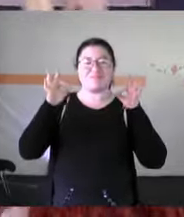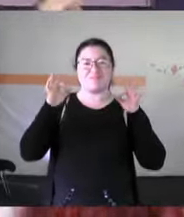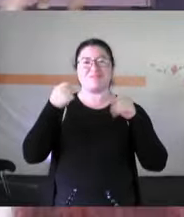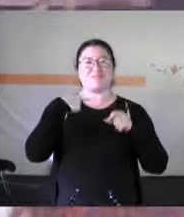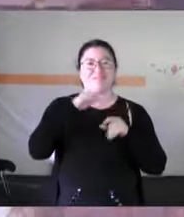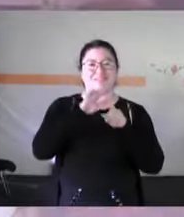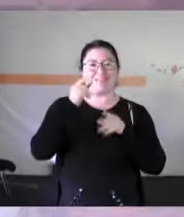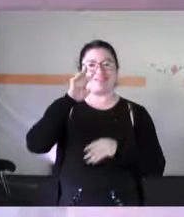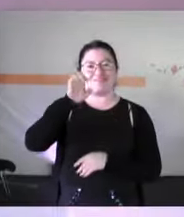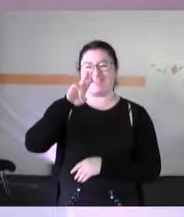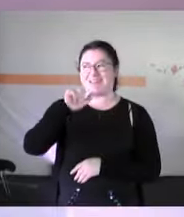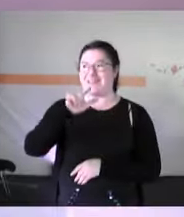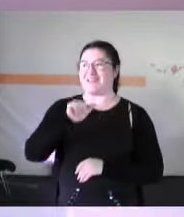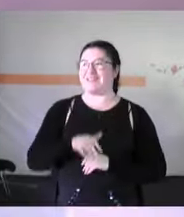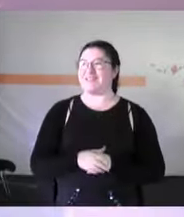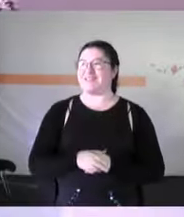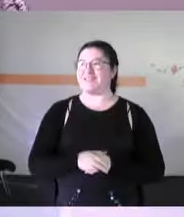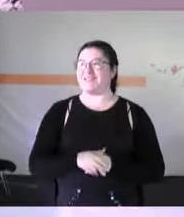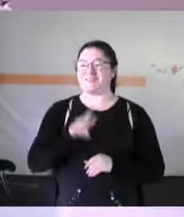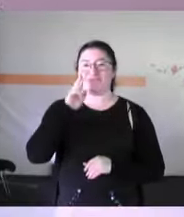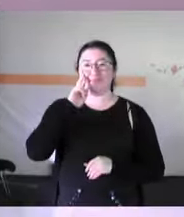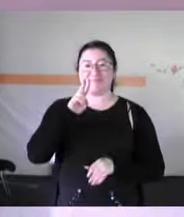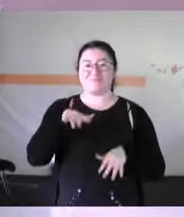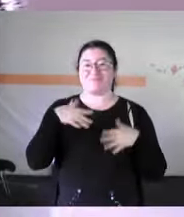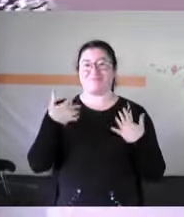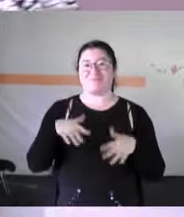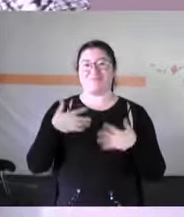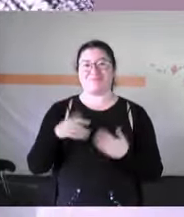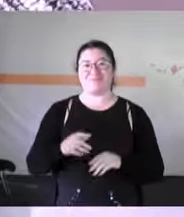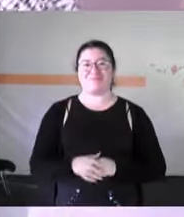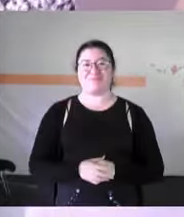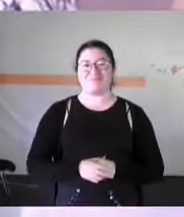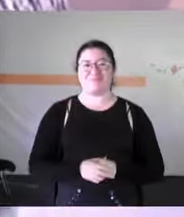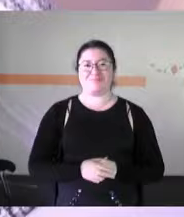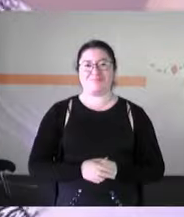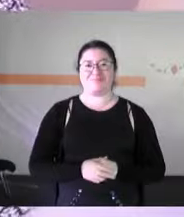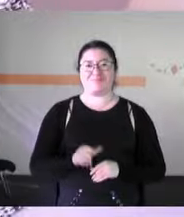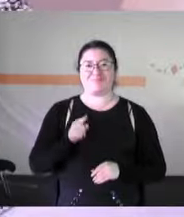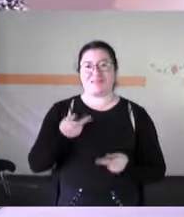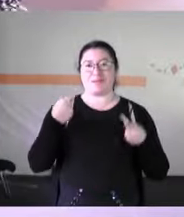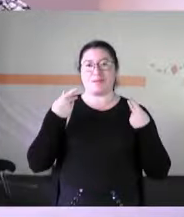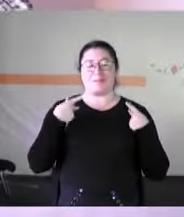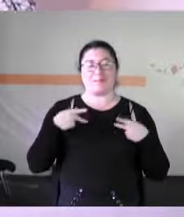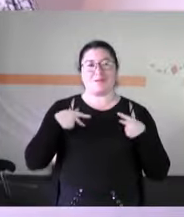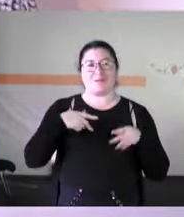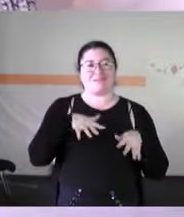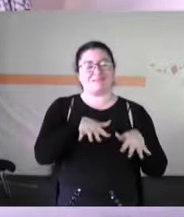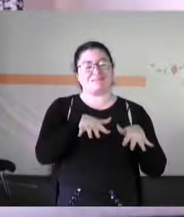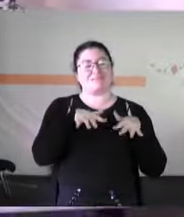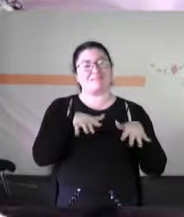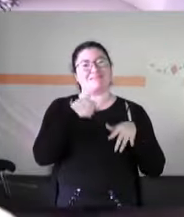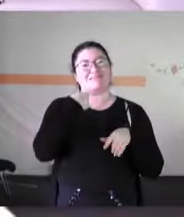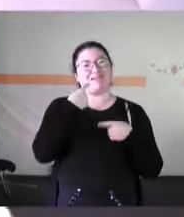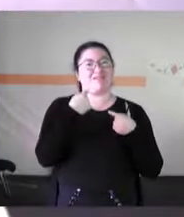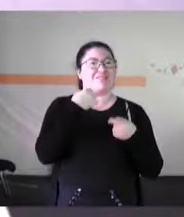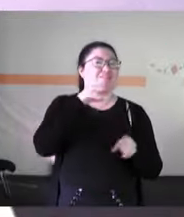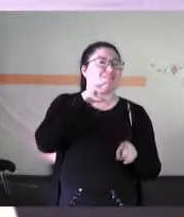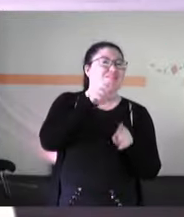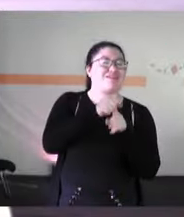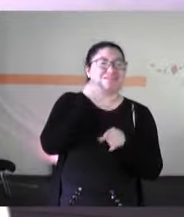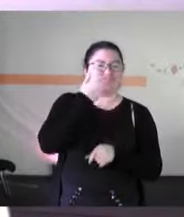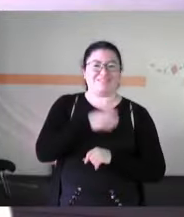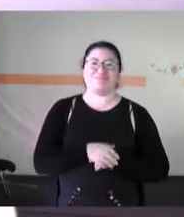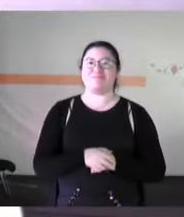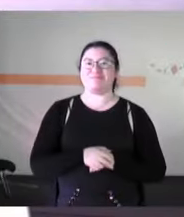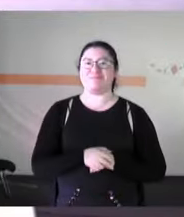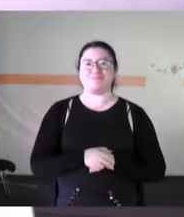Isla Ampuero, como pueden ver, la cantidad de fans, lectores, es impresionante. Está con nosotros y le